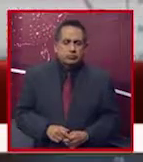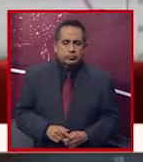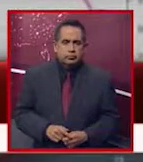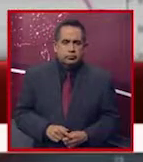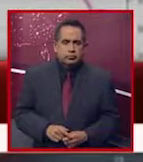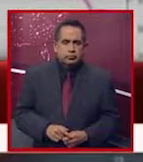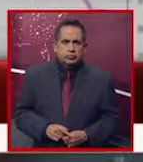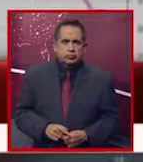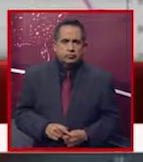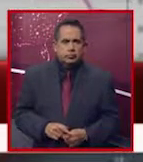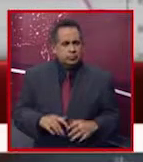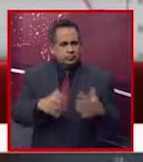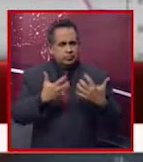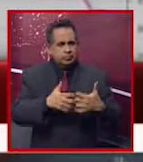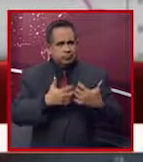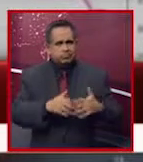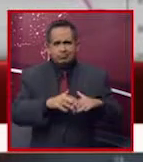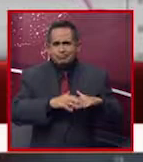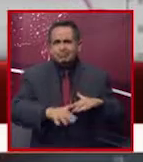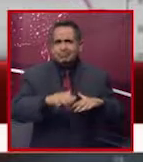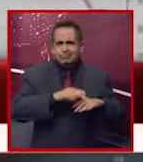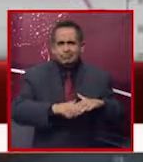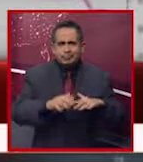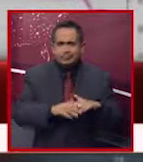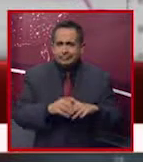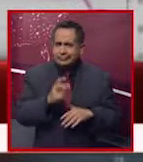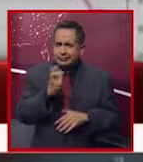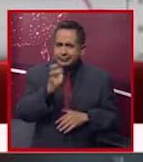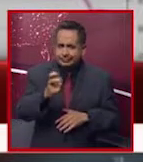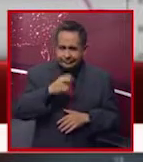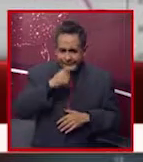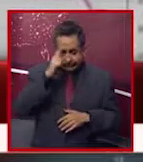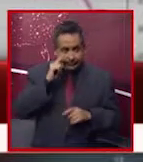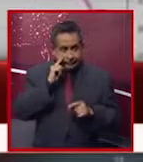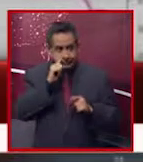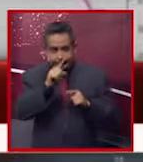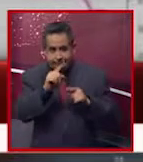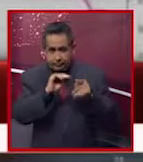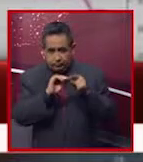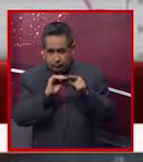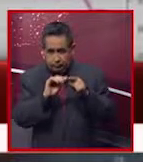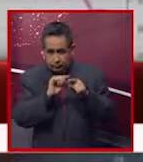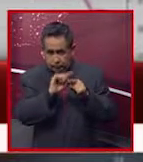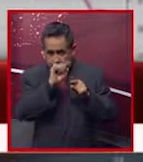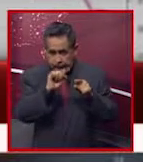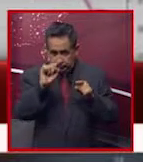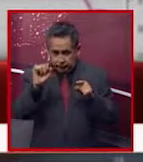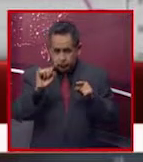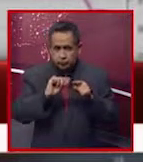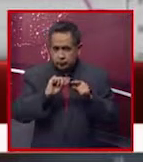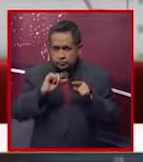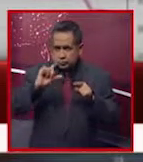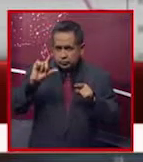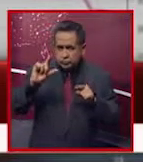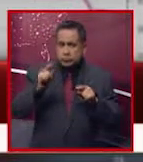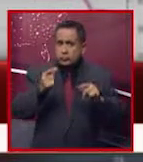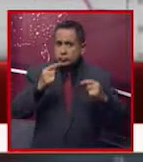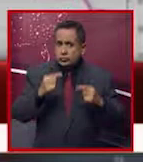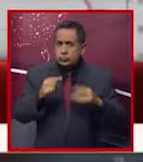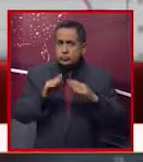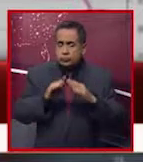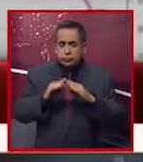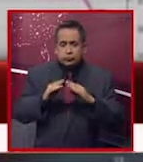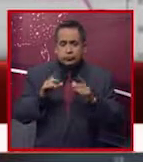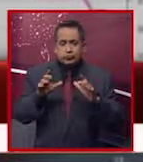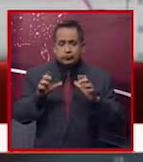El vigor de las manufacturas, que es la línea morada que muestra crecimiento, y una contracción muy importante en la minería. Esta